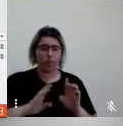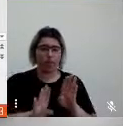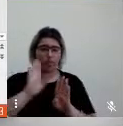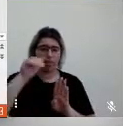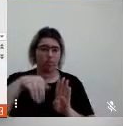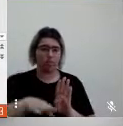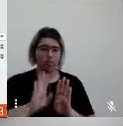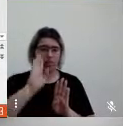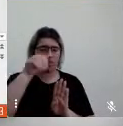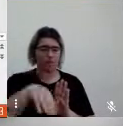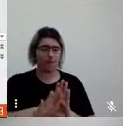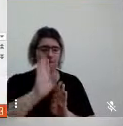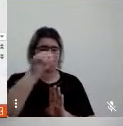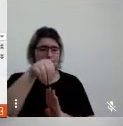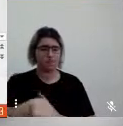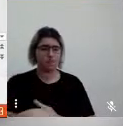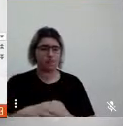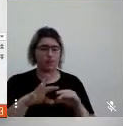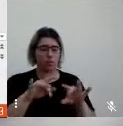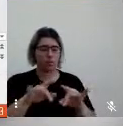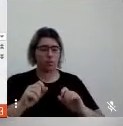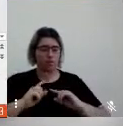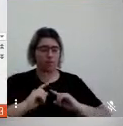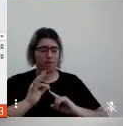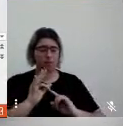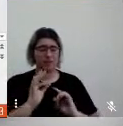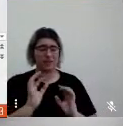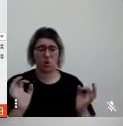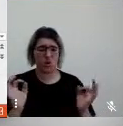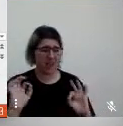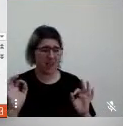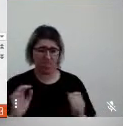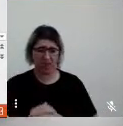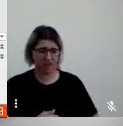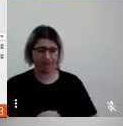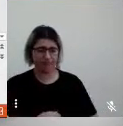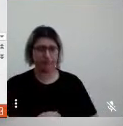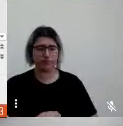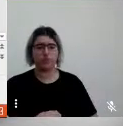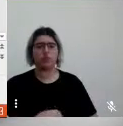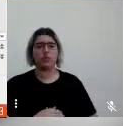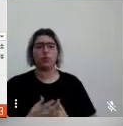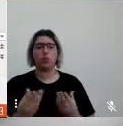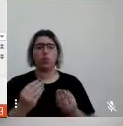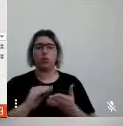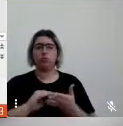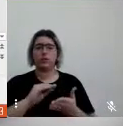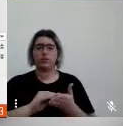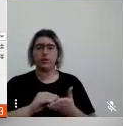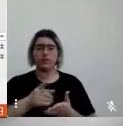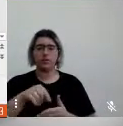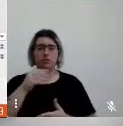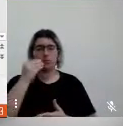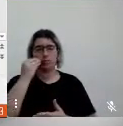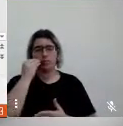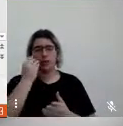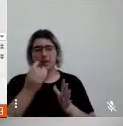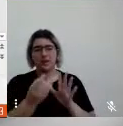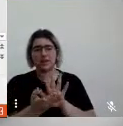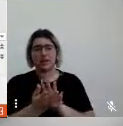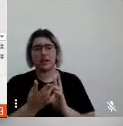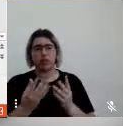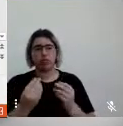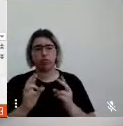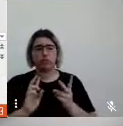baja. Realmente el azúcar no nos está aportando nada. ¿Vale? Y muchas veces lo que crea es estados de hiperactividad, o sea, un consumo elevado